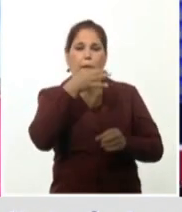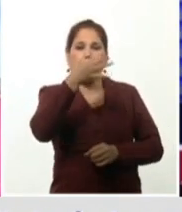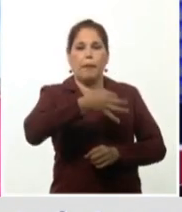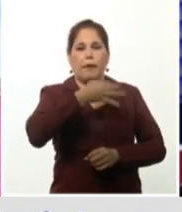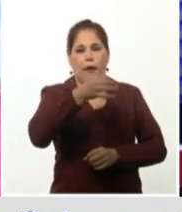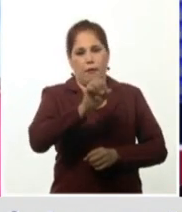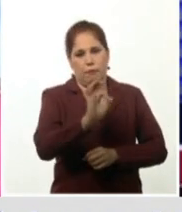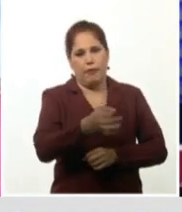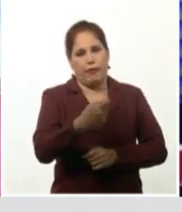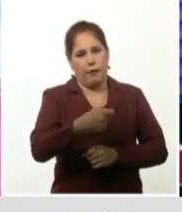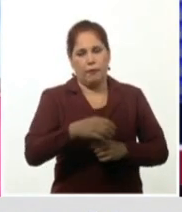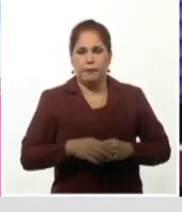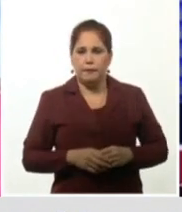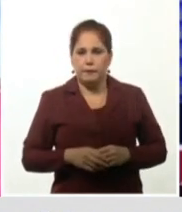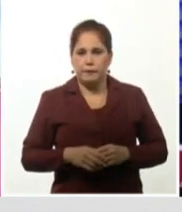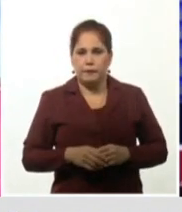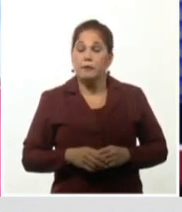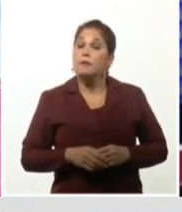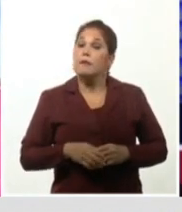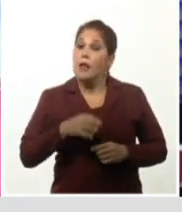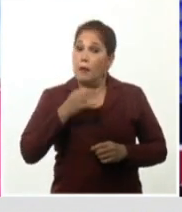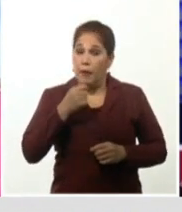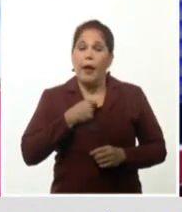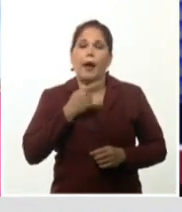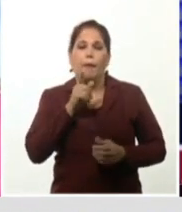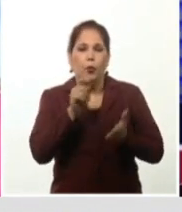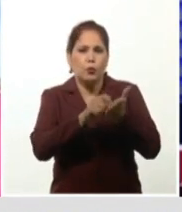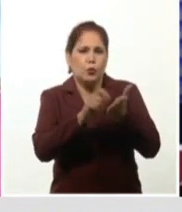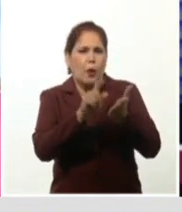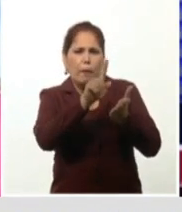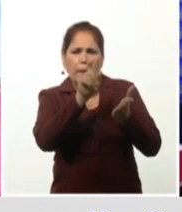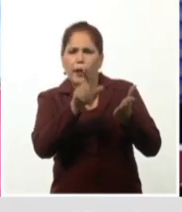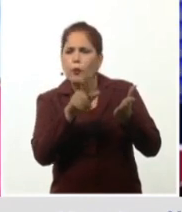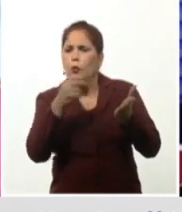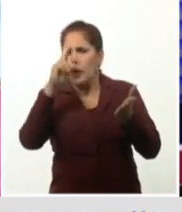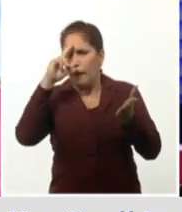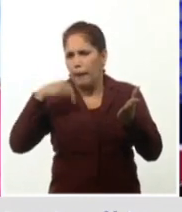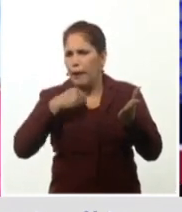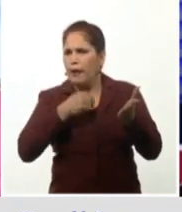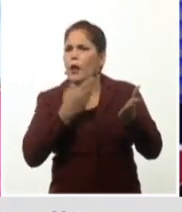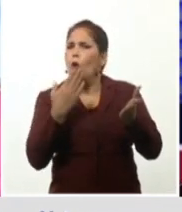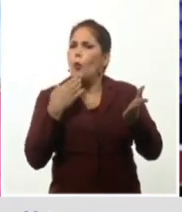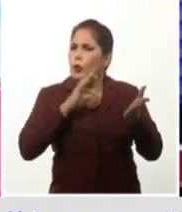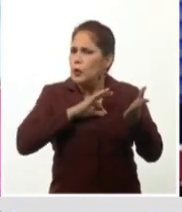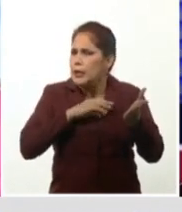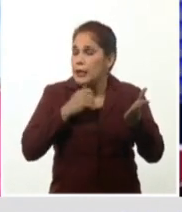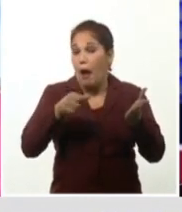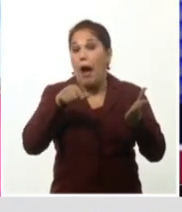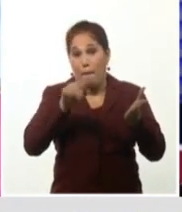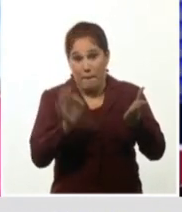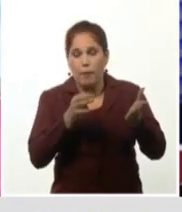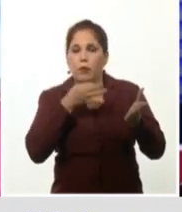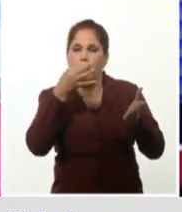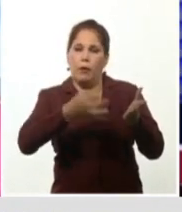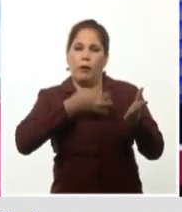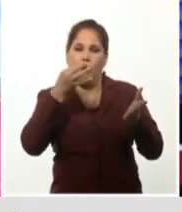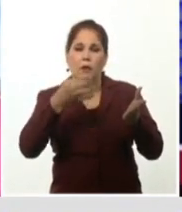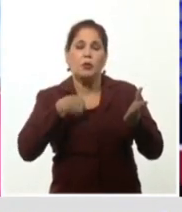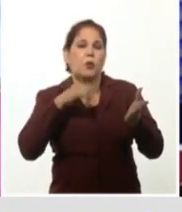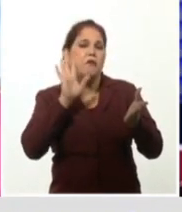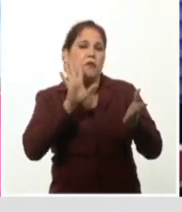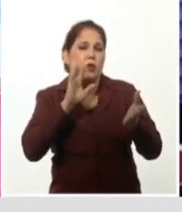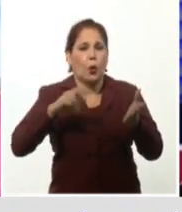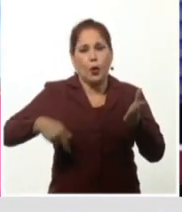de vacunación. Decirle todos los medicamentos que están tomando, la sintomatología, y ahí es donde se evalúa en qué momento es